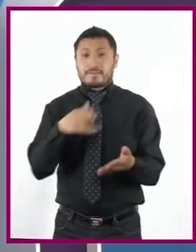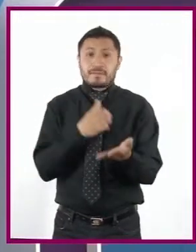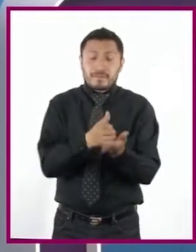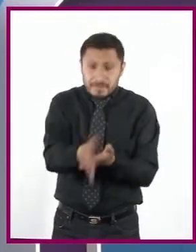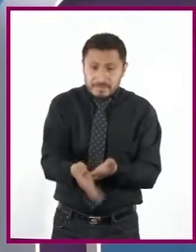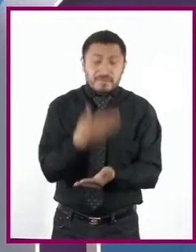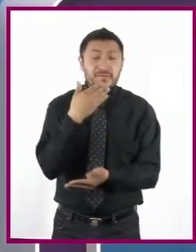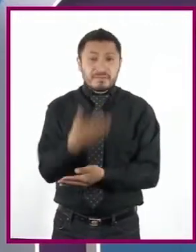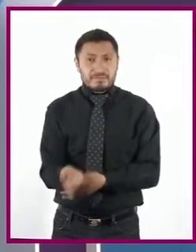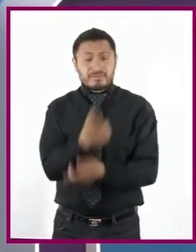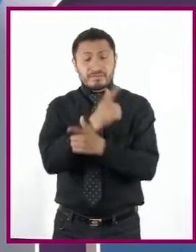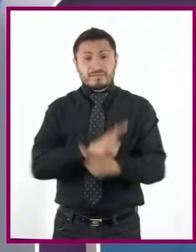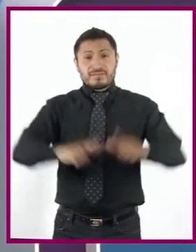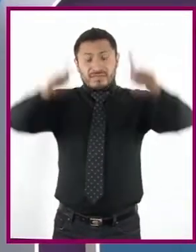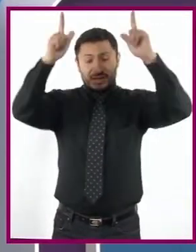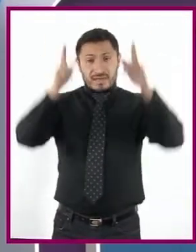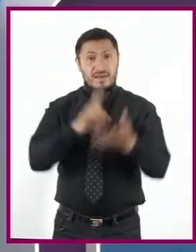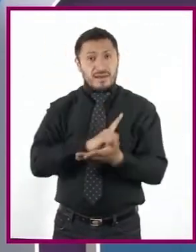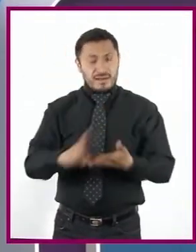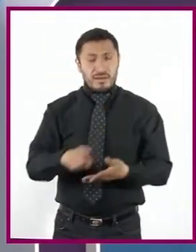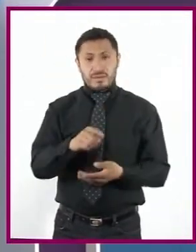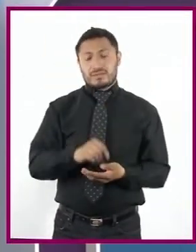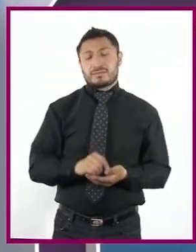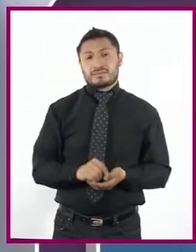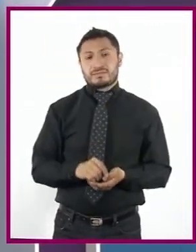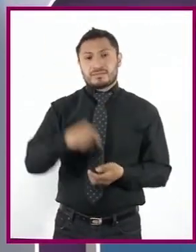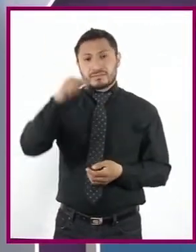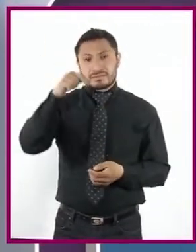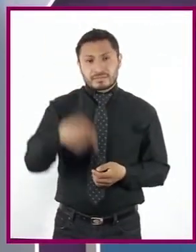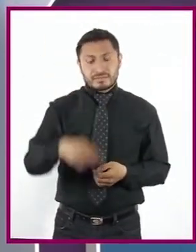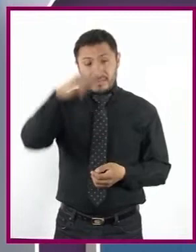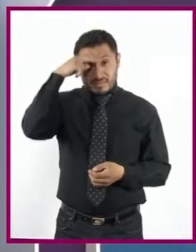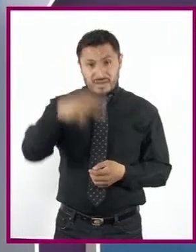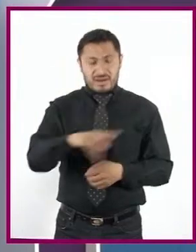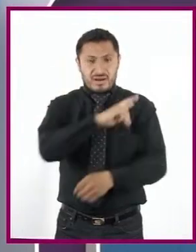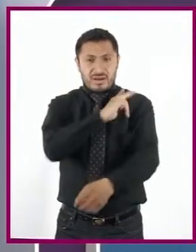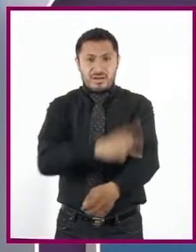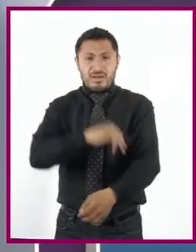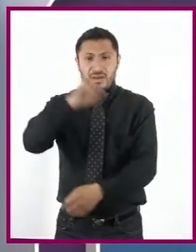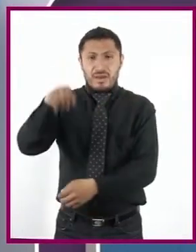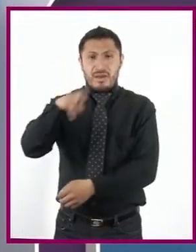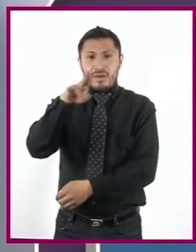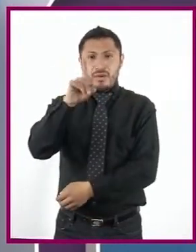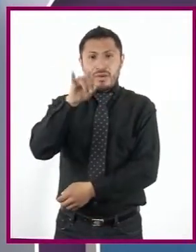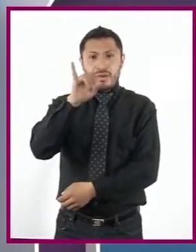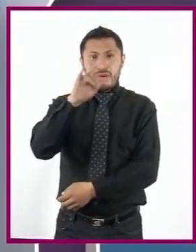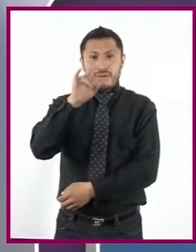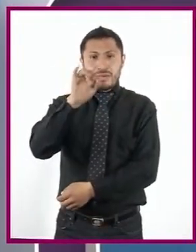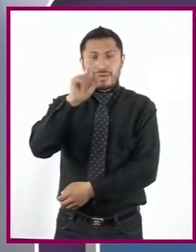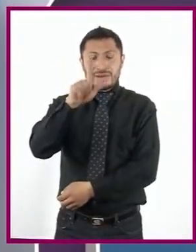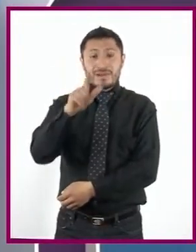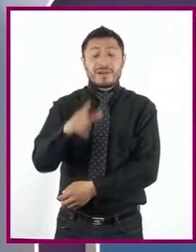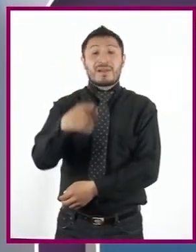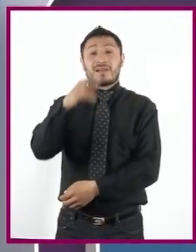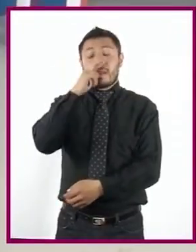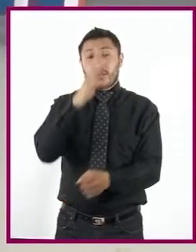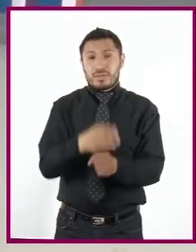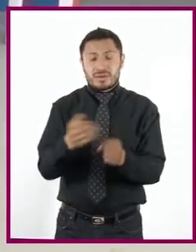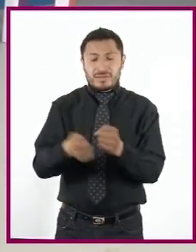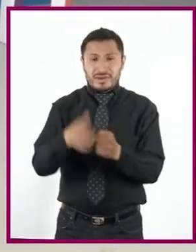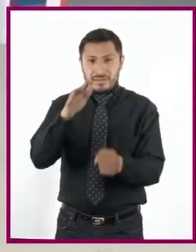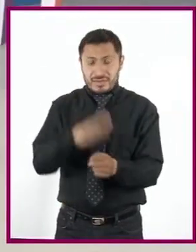y derechos. ¿Sabían que en México el Poder Judicial es el responsable de administrar e impartir